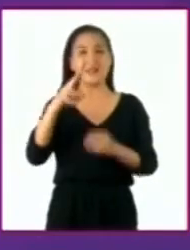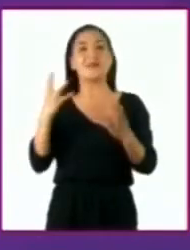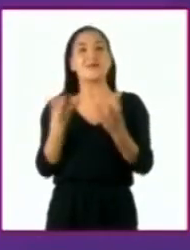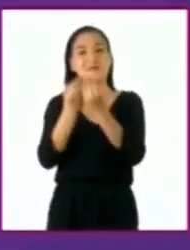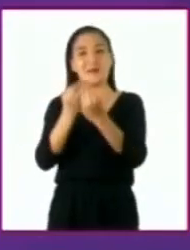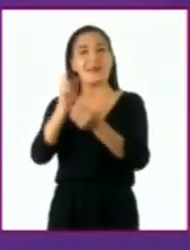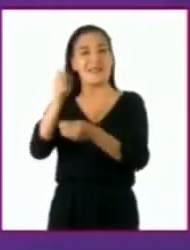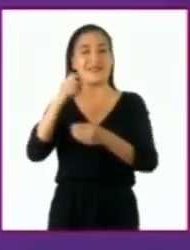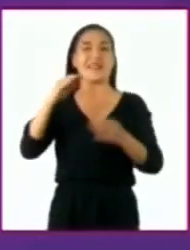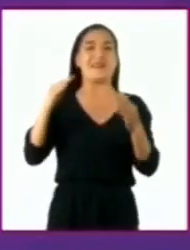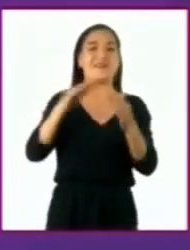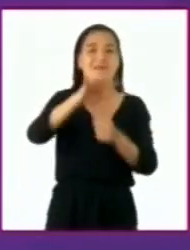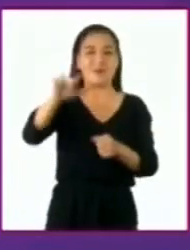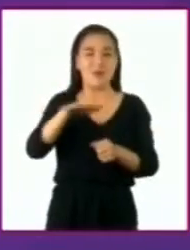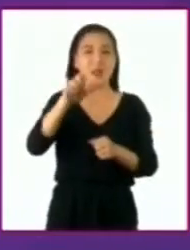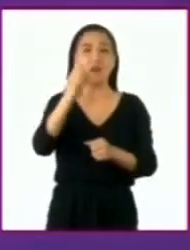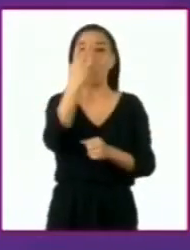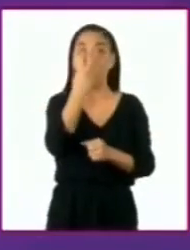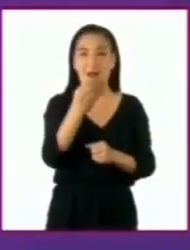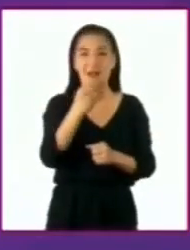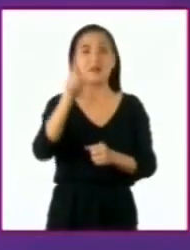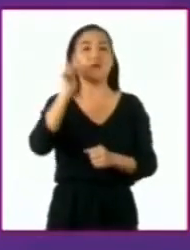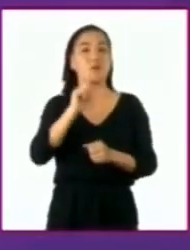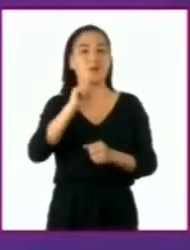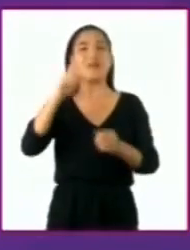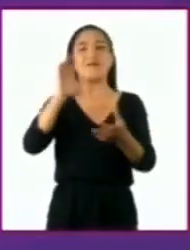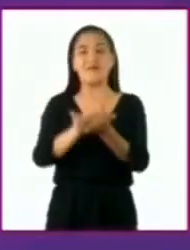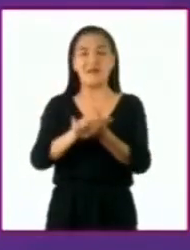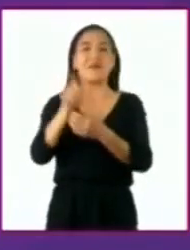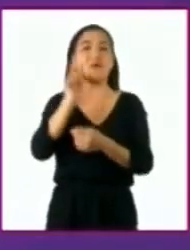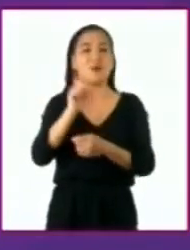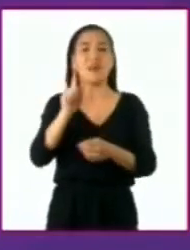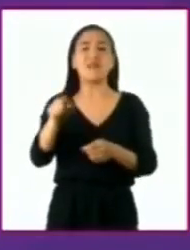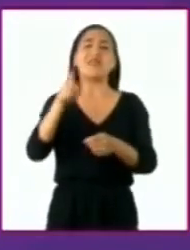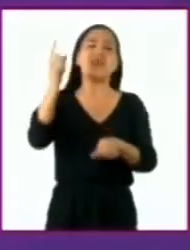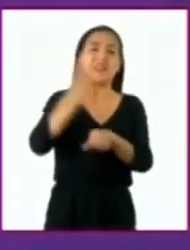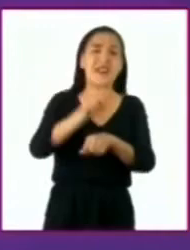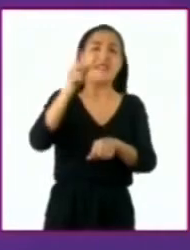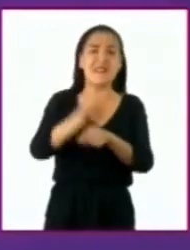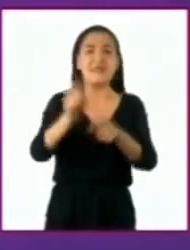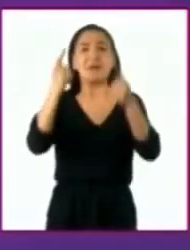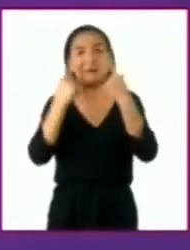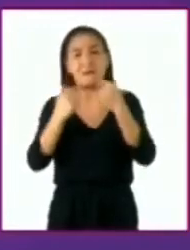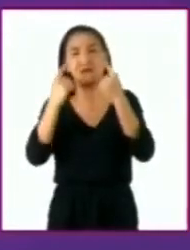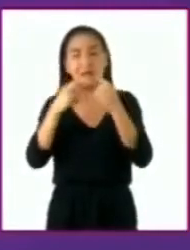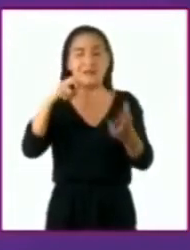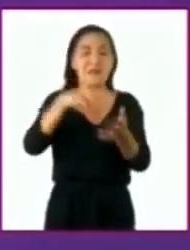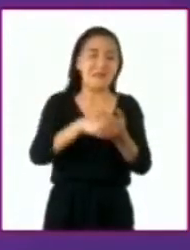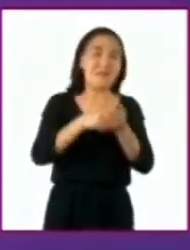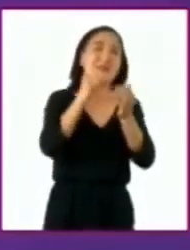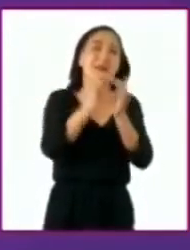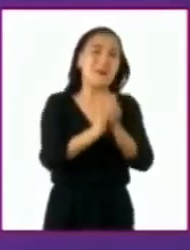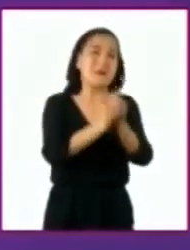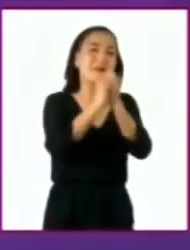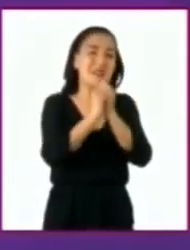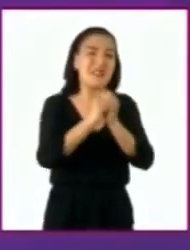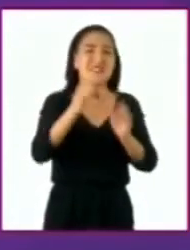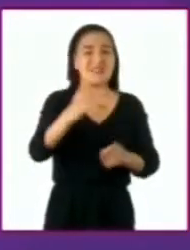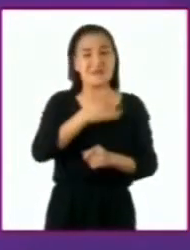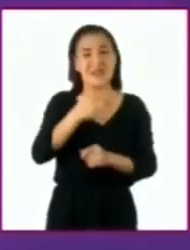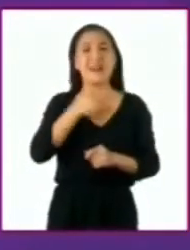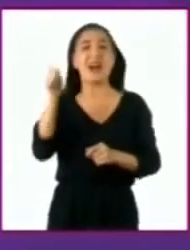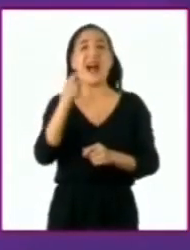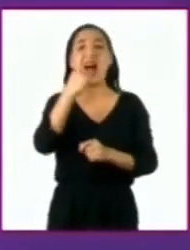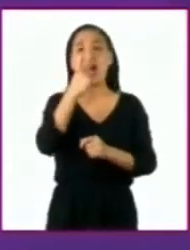Marcaida. Se dice que ella lloraba a diario y rezaba en un altar que se encontraba en la casa, pues sentía celos de la Malinche y